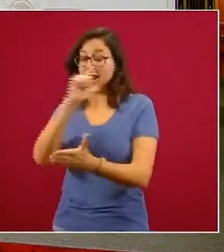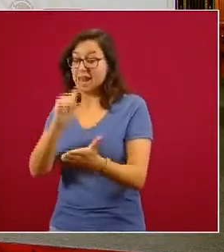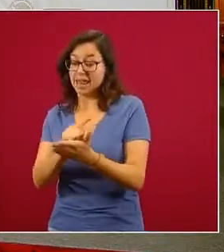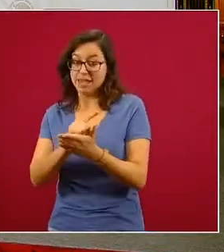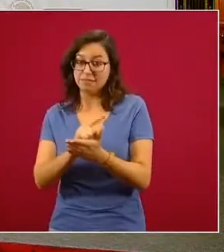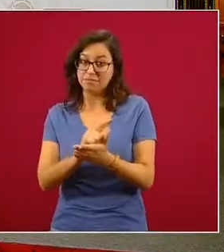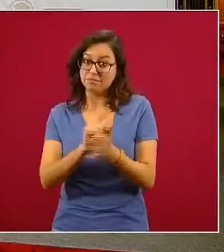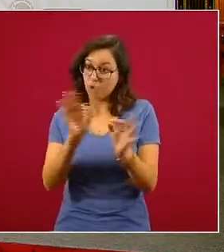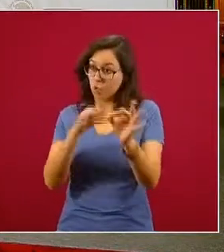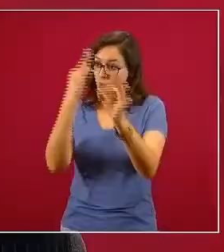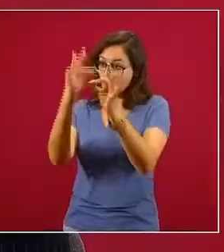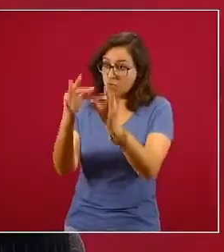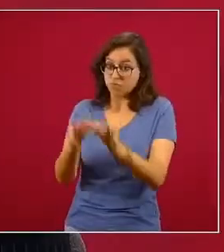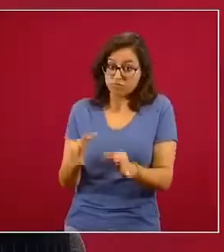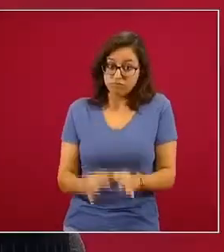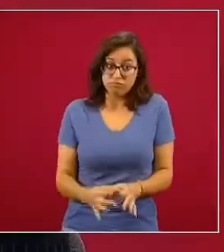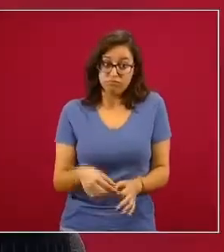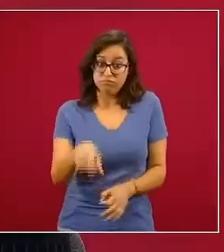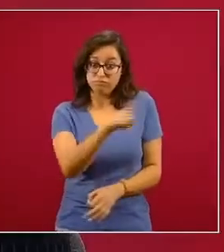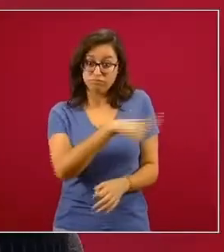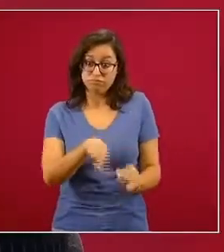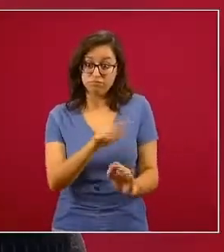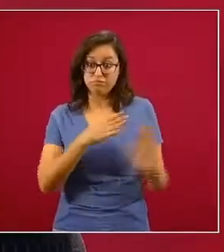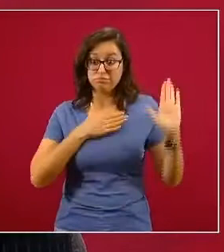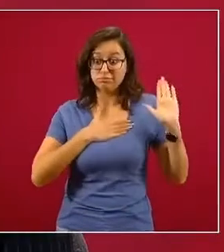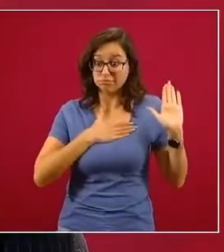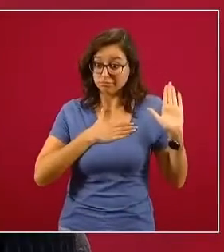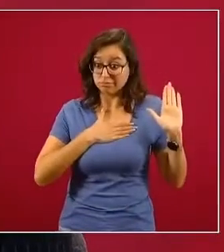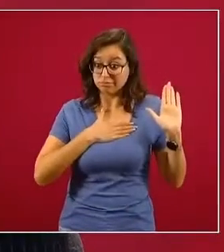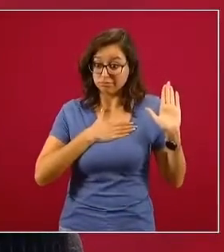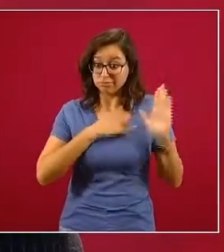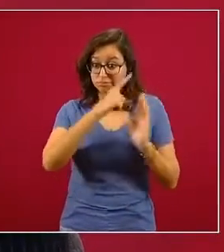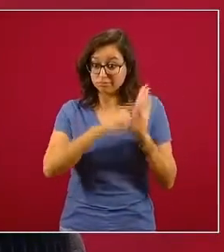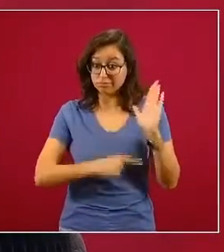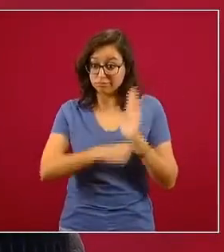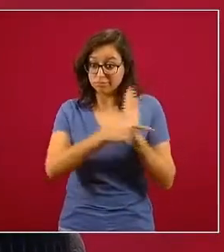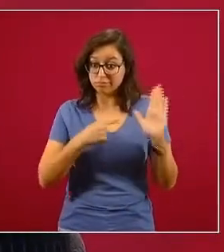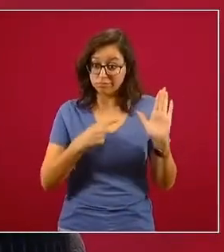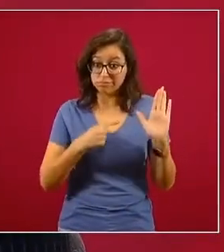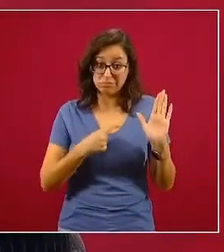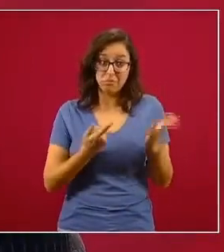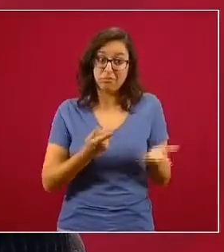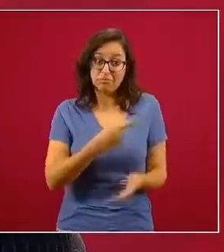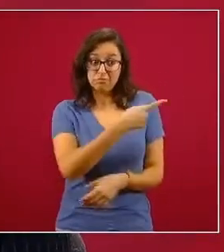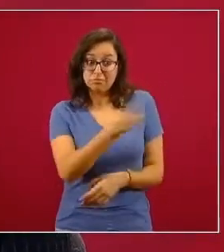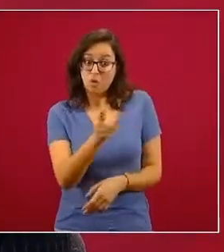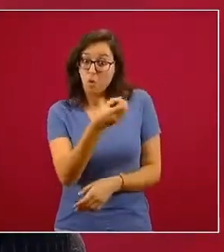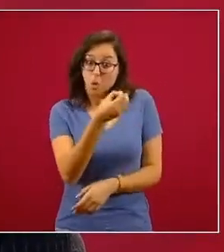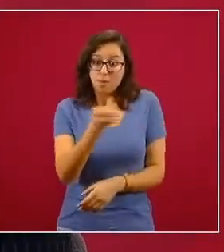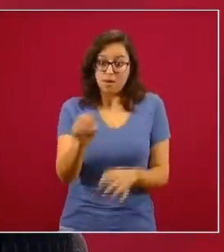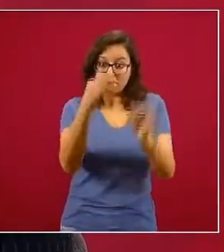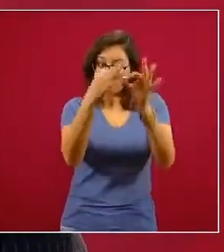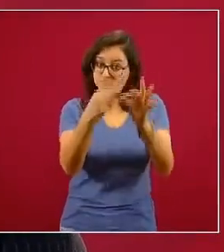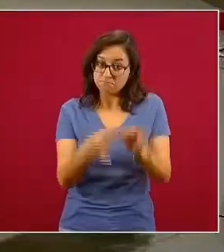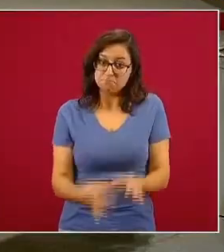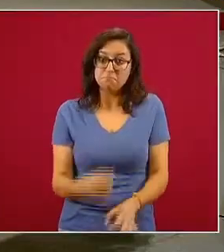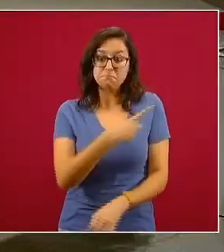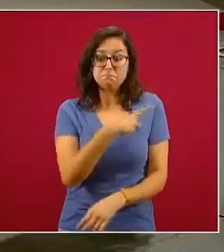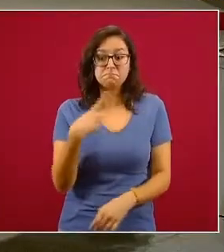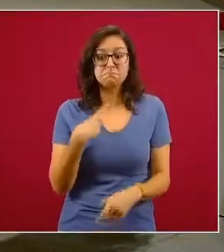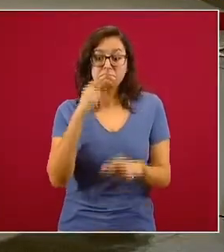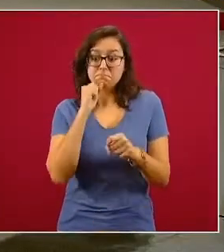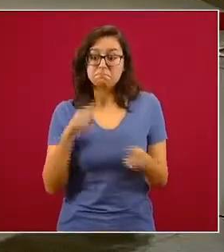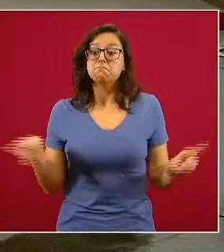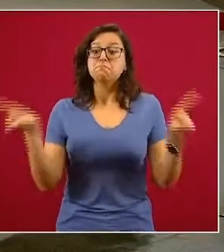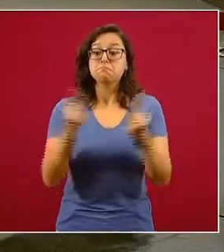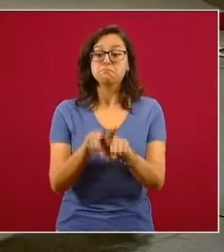una de las respectivas constituciones. Entonces, sus obligaciones siguen siendo las mismas. Quiero decir además con el